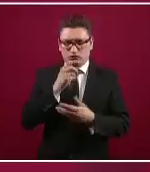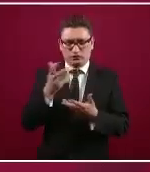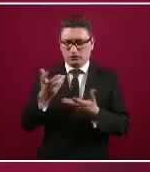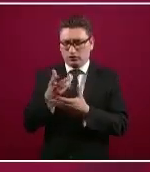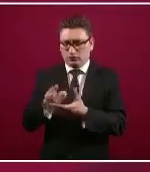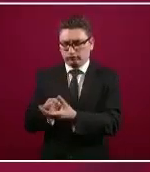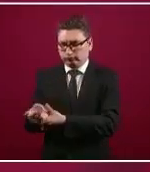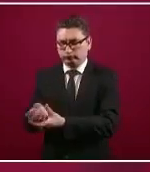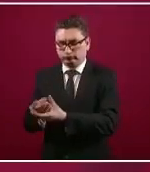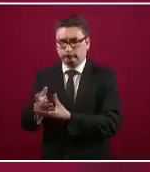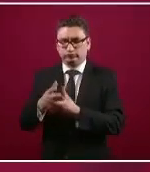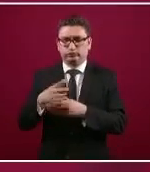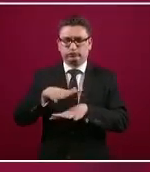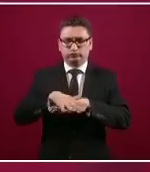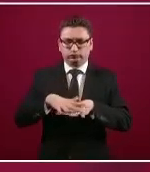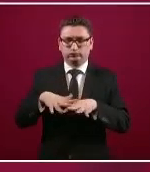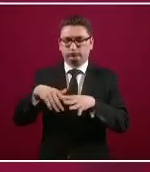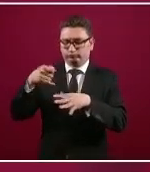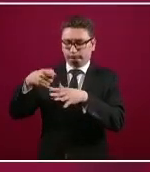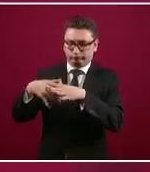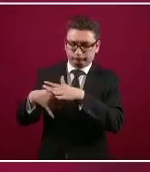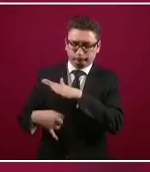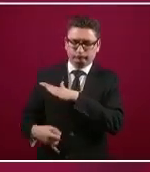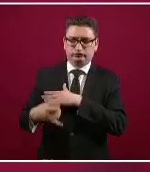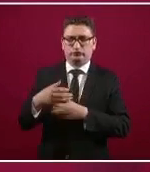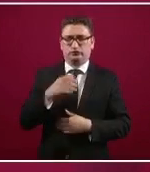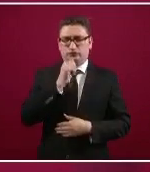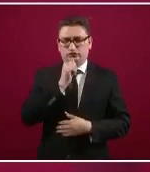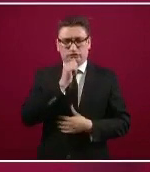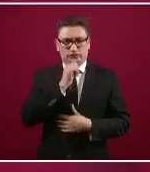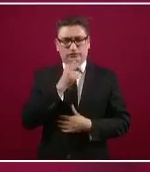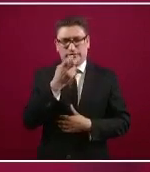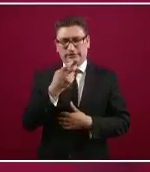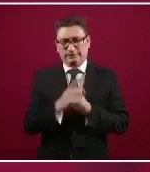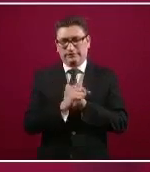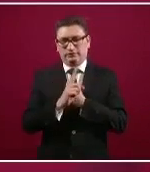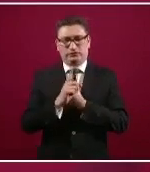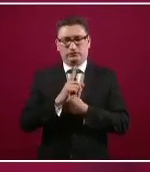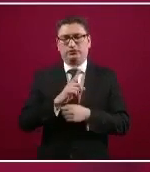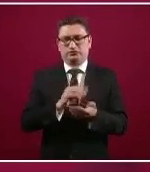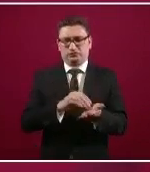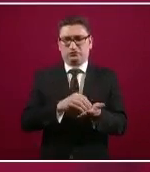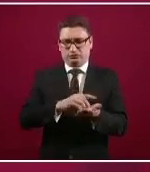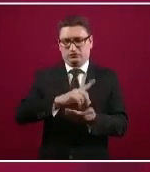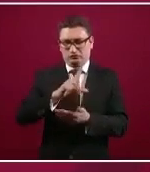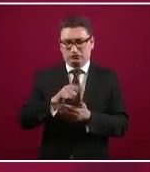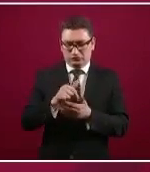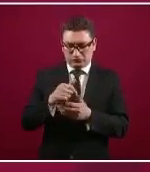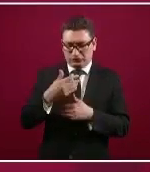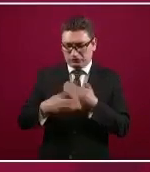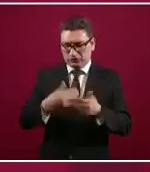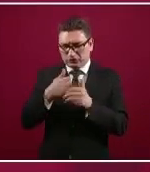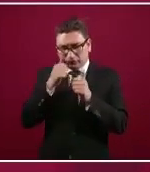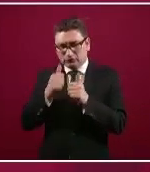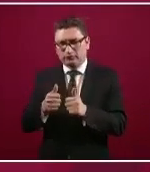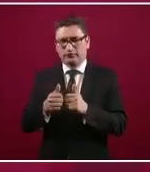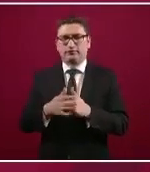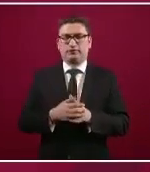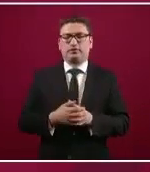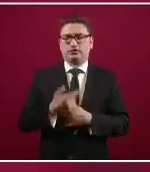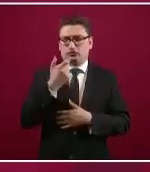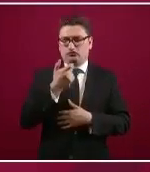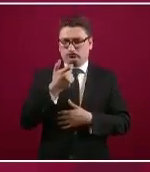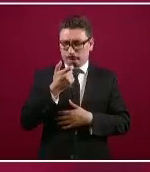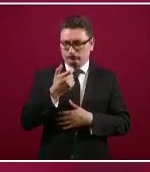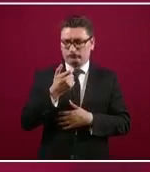los drenajes para verter a los drenajes profundos. Ese es un problema que también vamos a tener que atender. Tuvo un costo